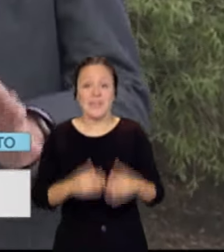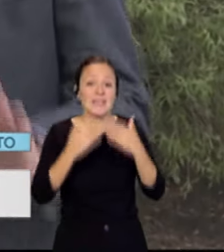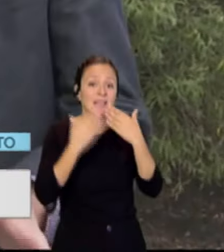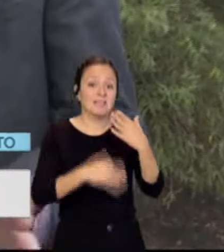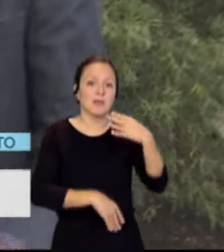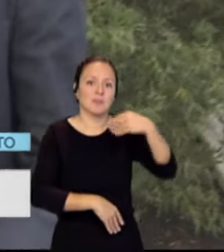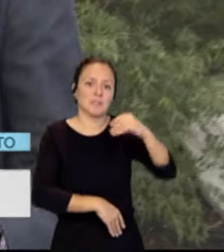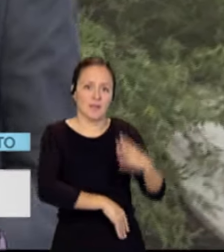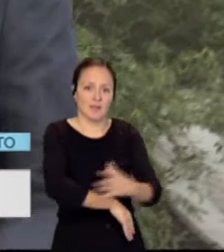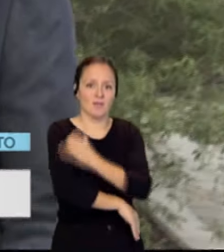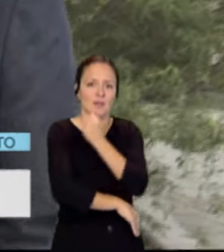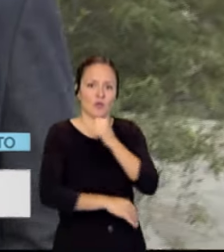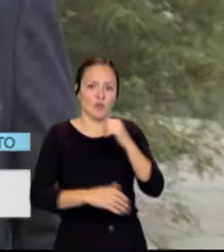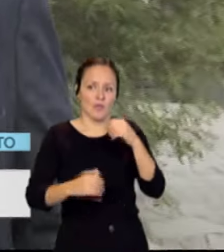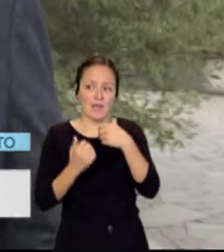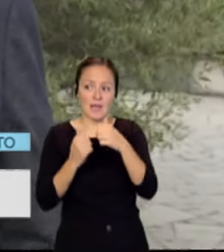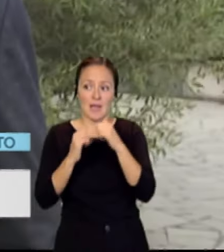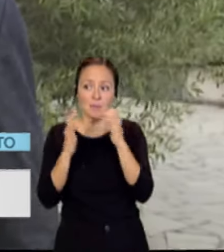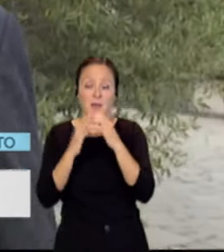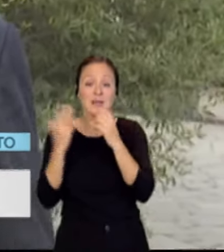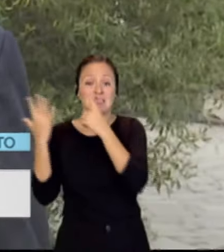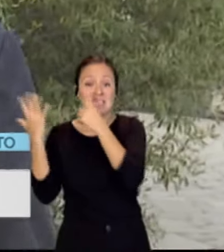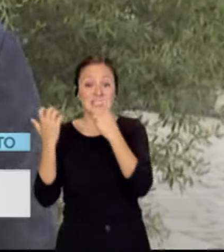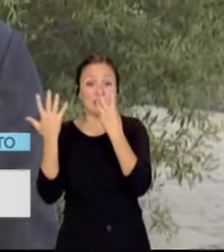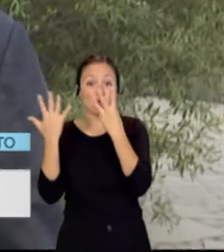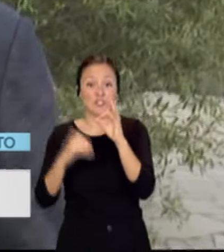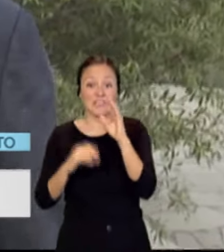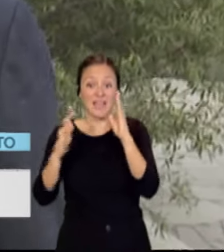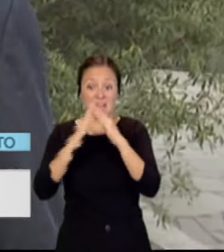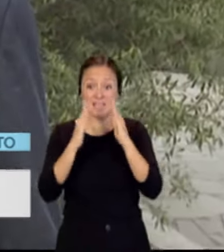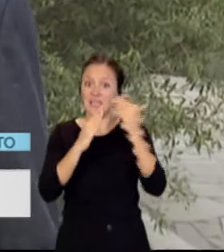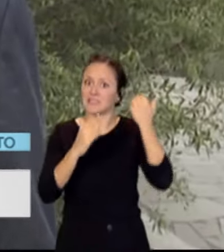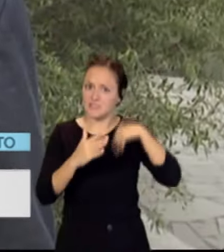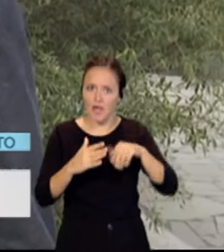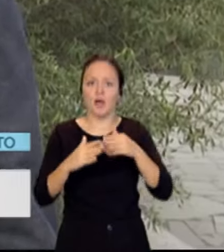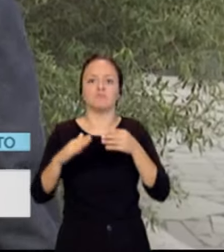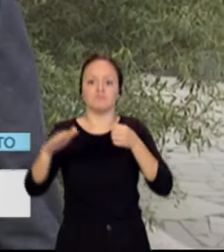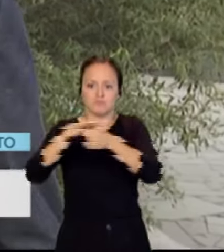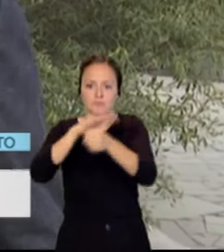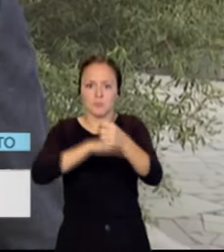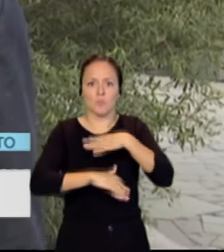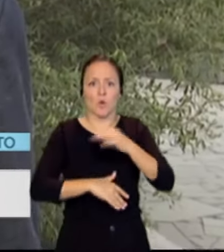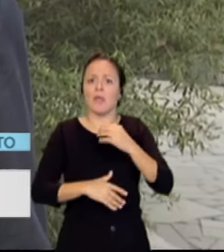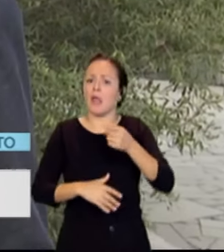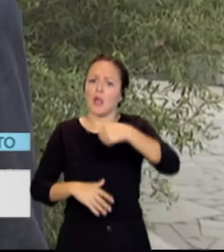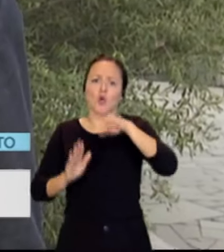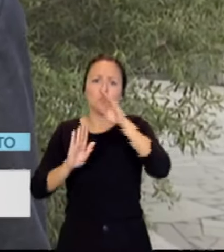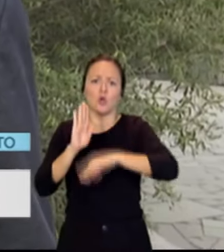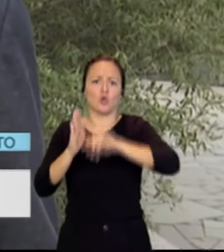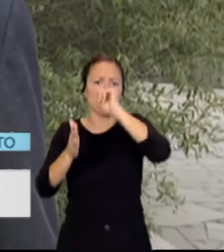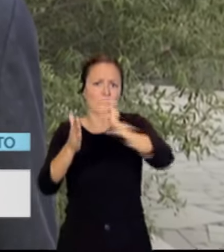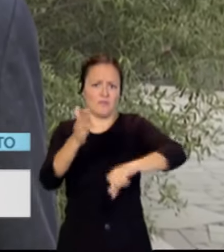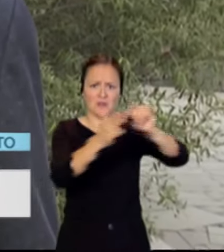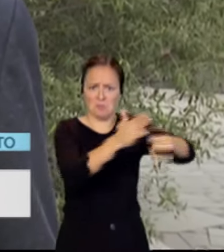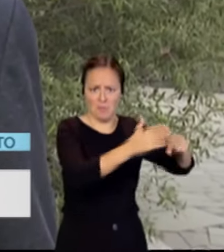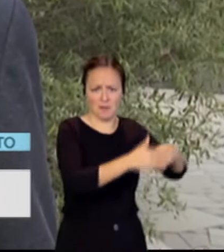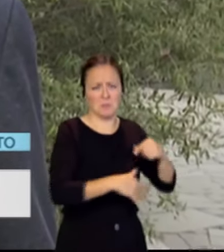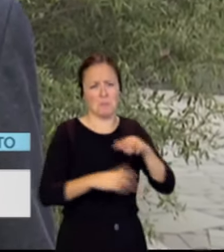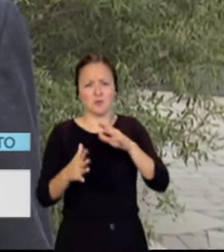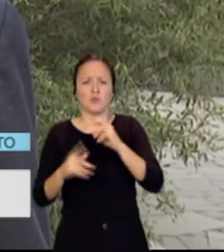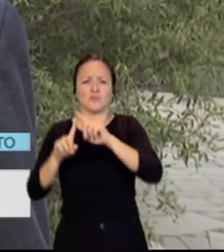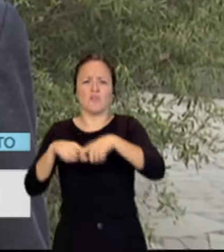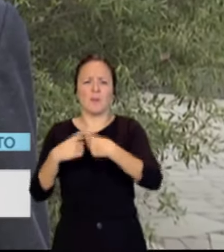palma son 680 las casas a las que ya se podría acceder Aunque aproximadamente han pedido han podido firmar ya es protocolo unas 320